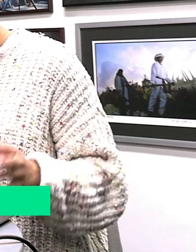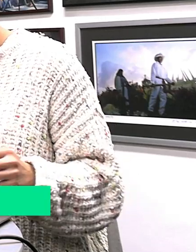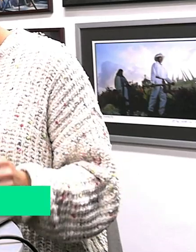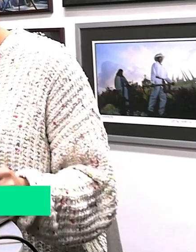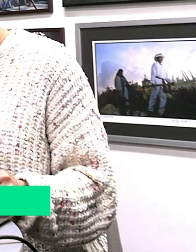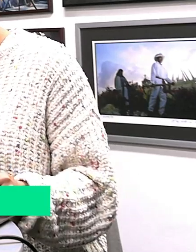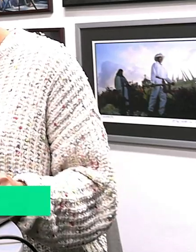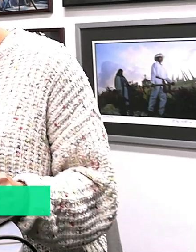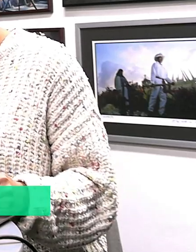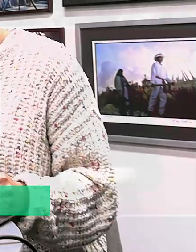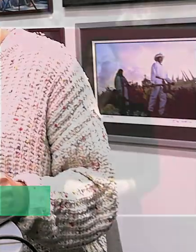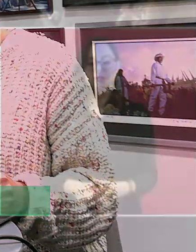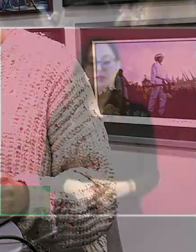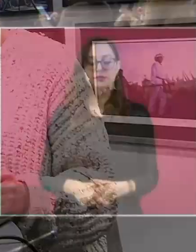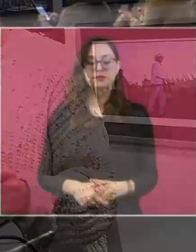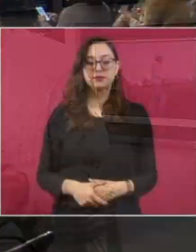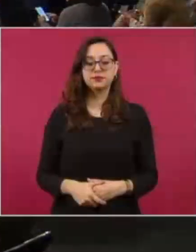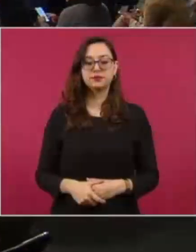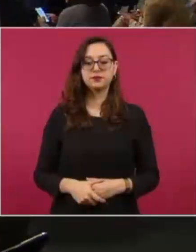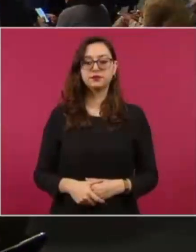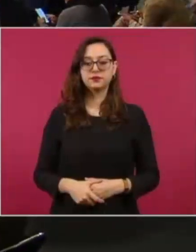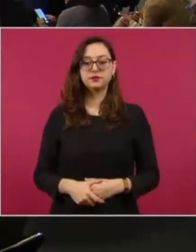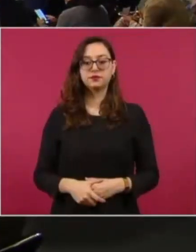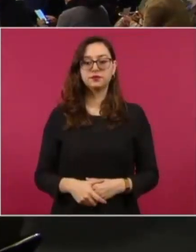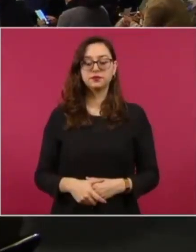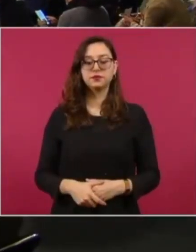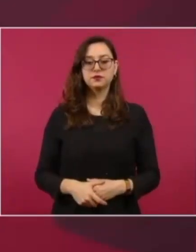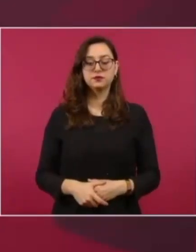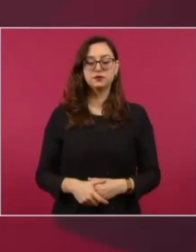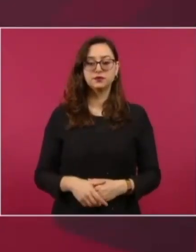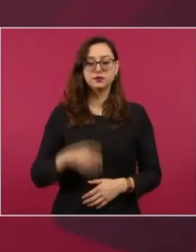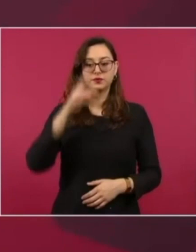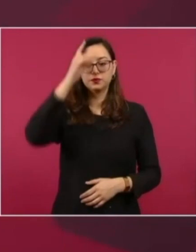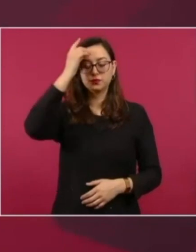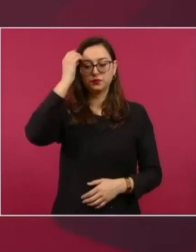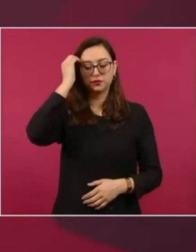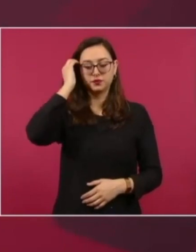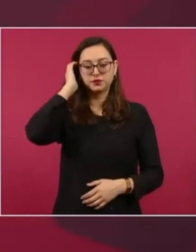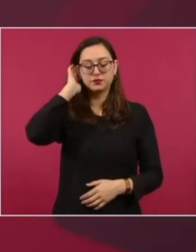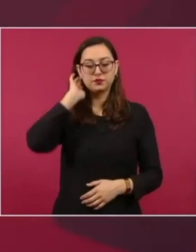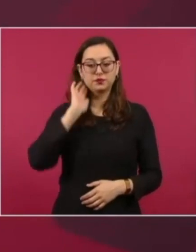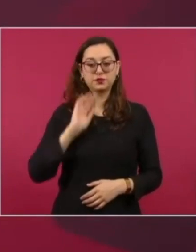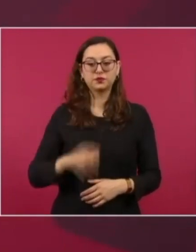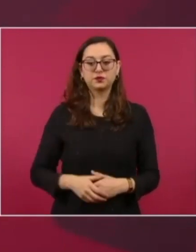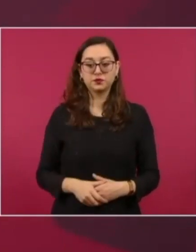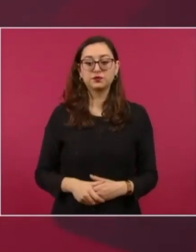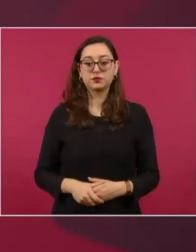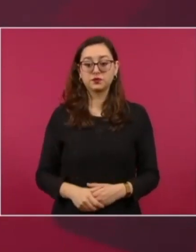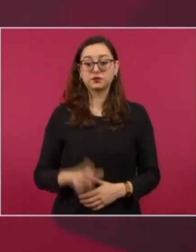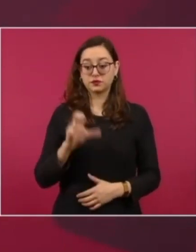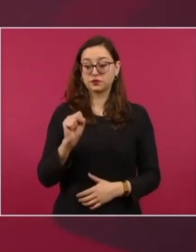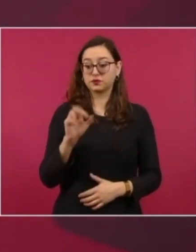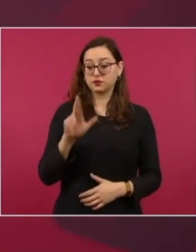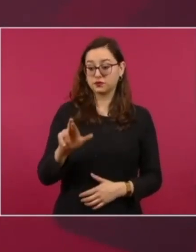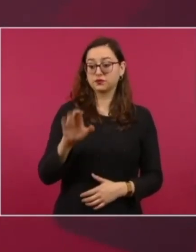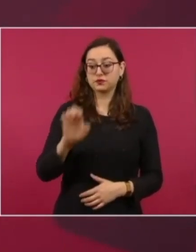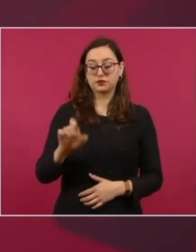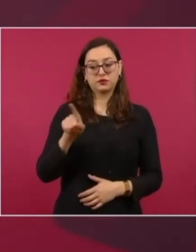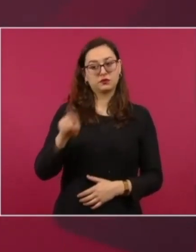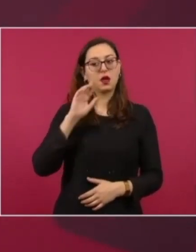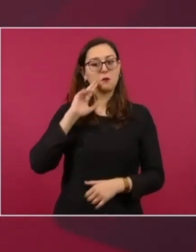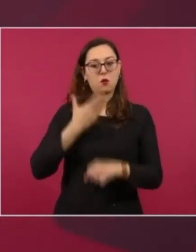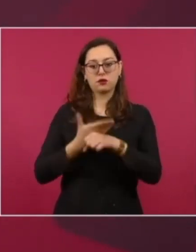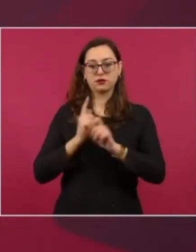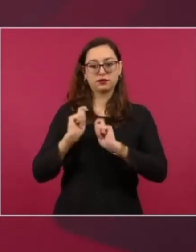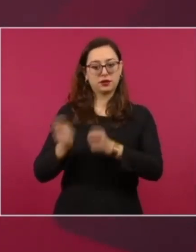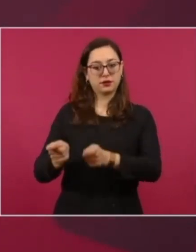que es la Secretaría de Relaciones Exteriores la encargada de revisar si procede o no la petición de la defensa del narcotraficante,